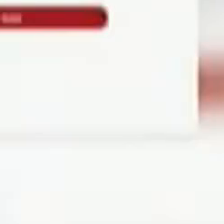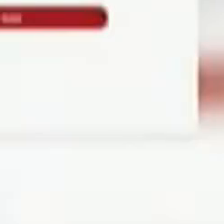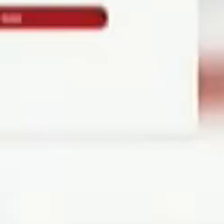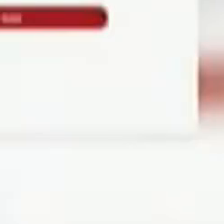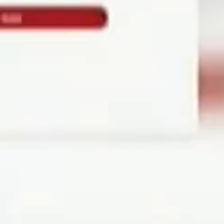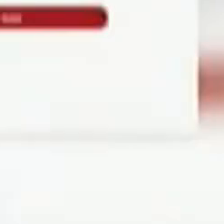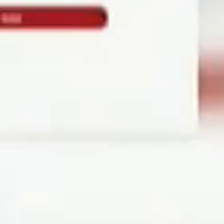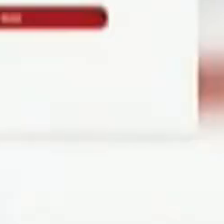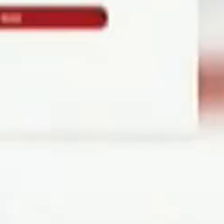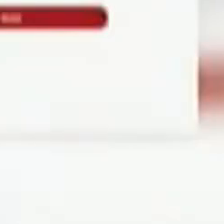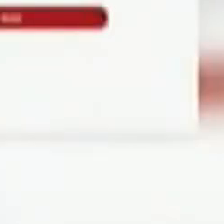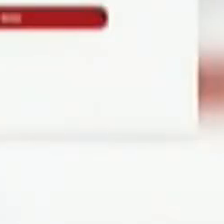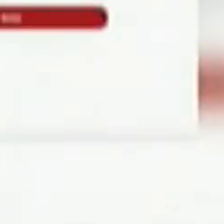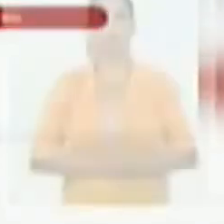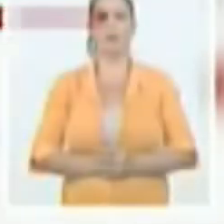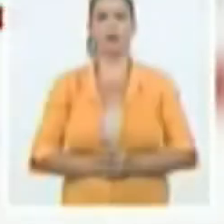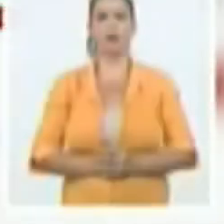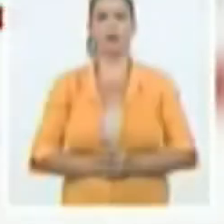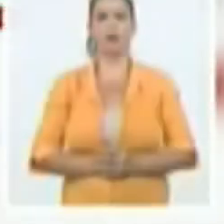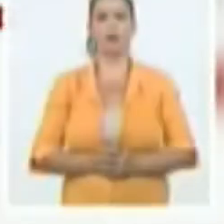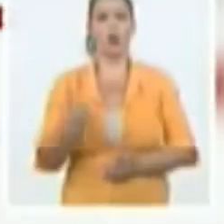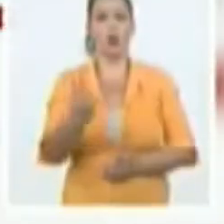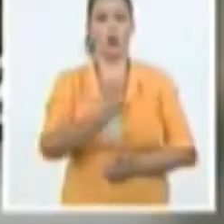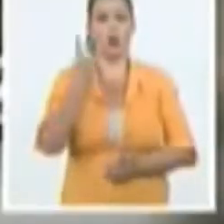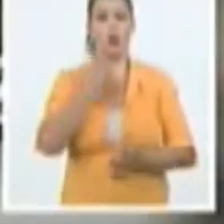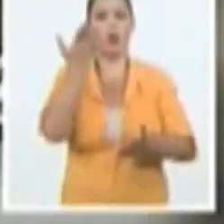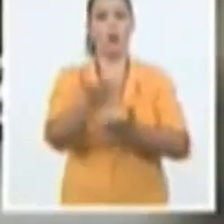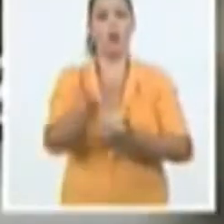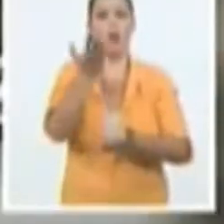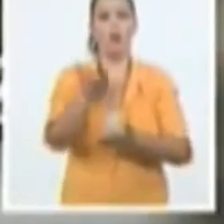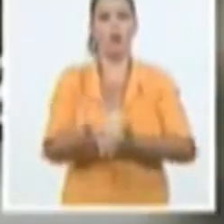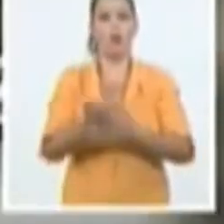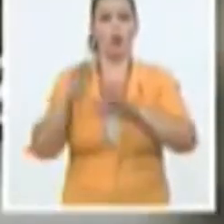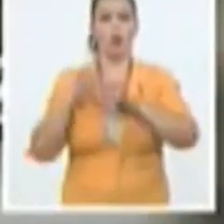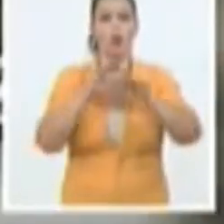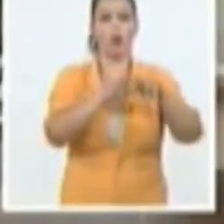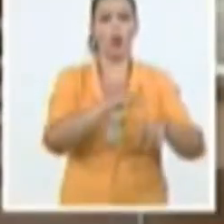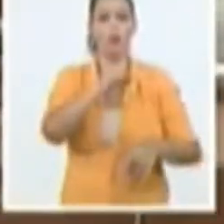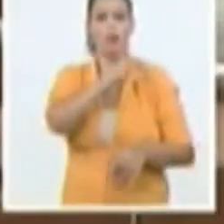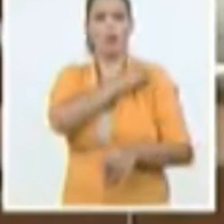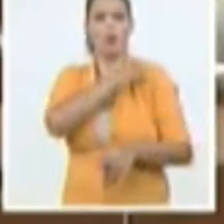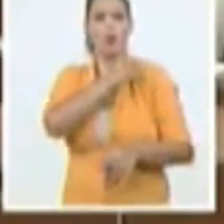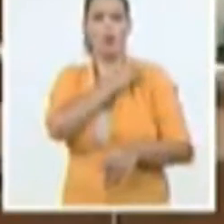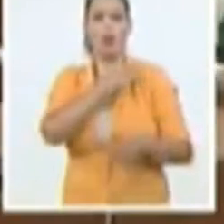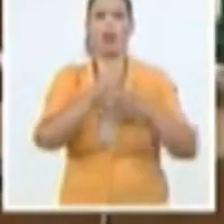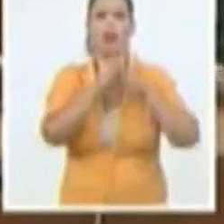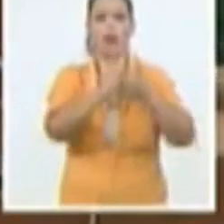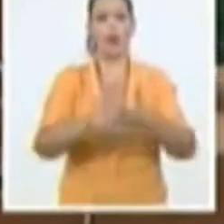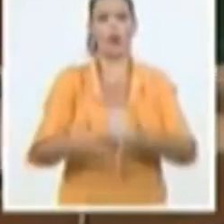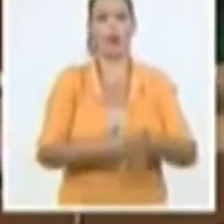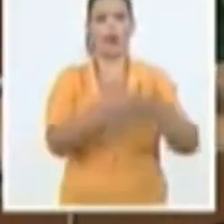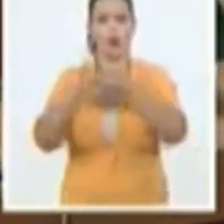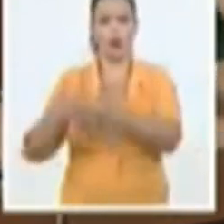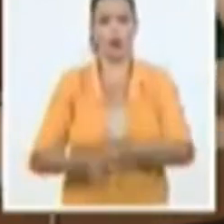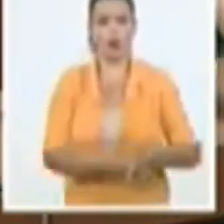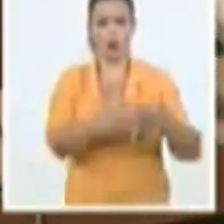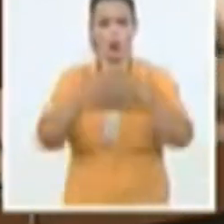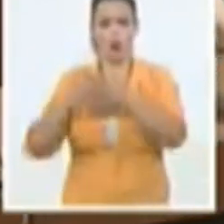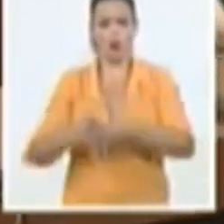Cuba. Estamos pidiendo una intervención internacional encabezada militarmente por los Estados Unidos. Este personaje